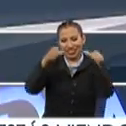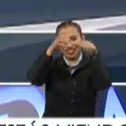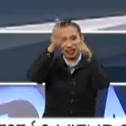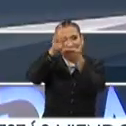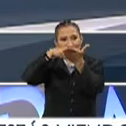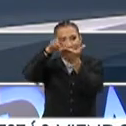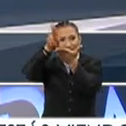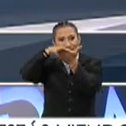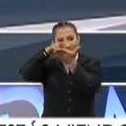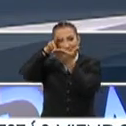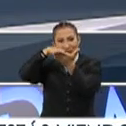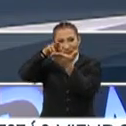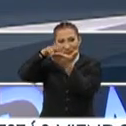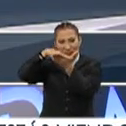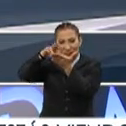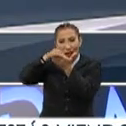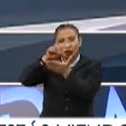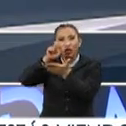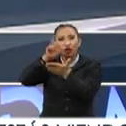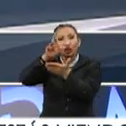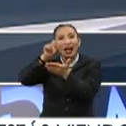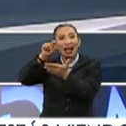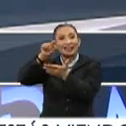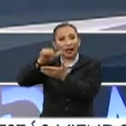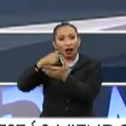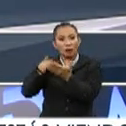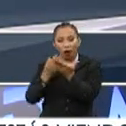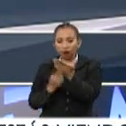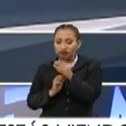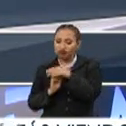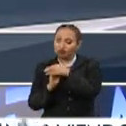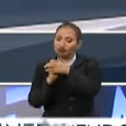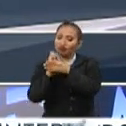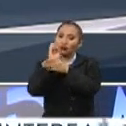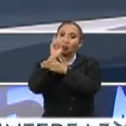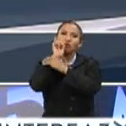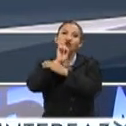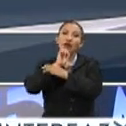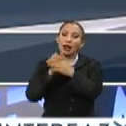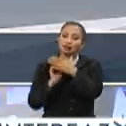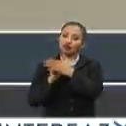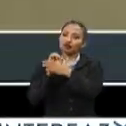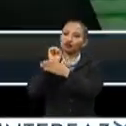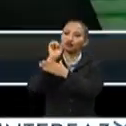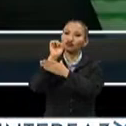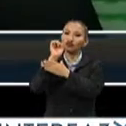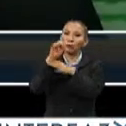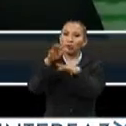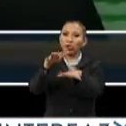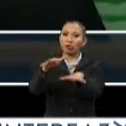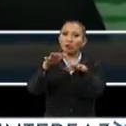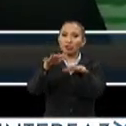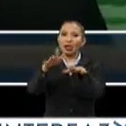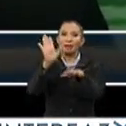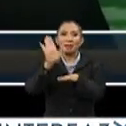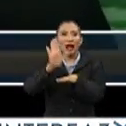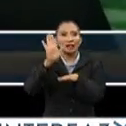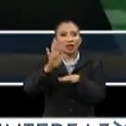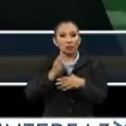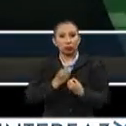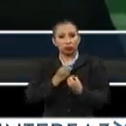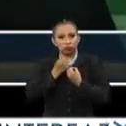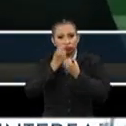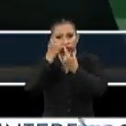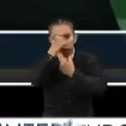por el doctor Atl, en donde está emergiendo la figura de Nahui Olin, ¿no? Entonces, es hipnótica. Es una obra que tiene una fuerza